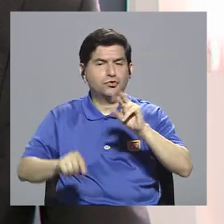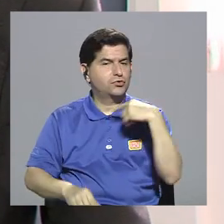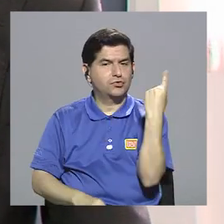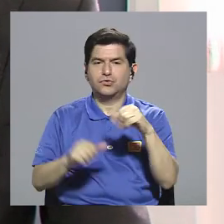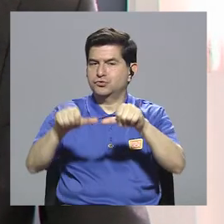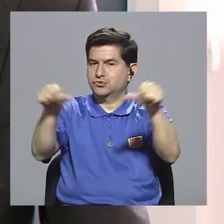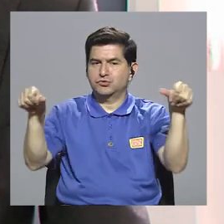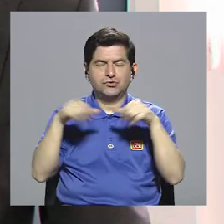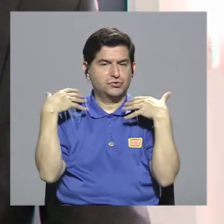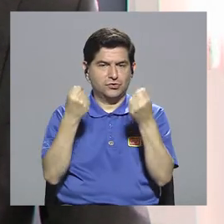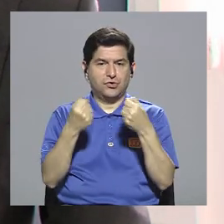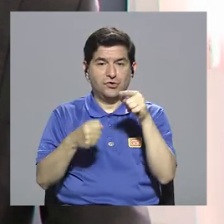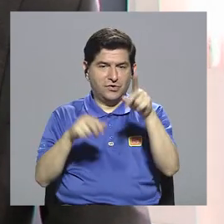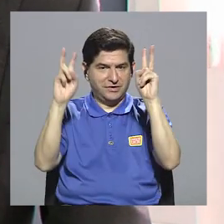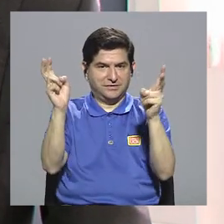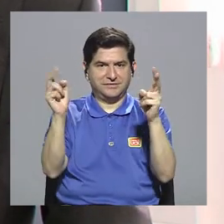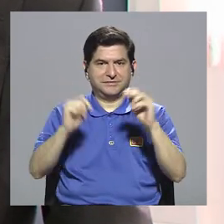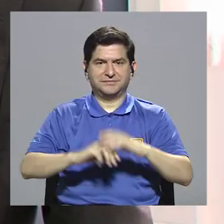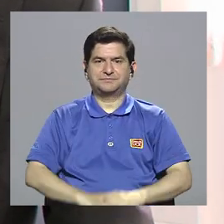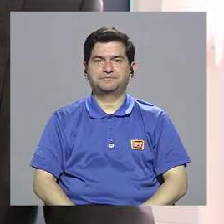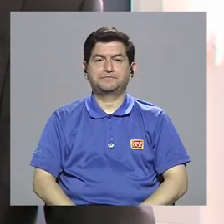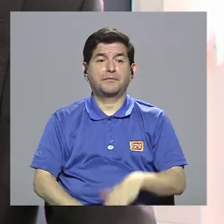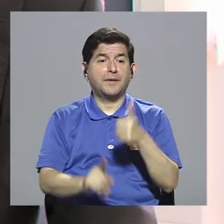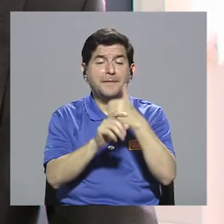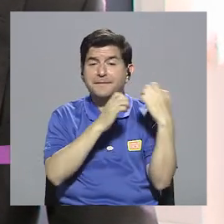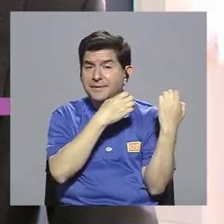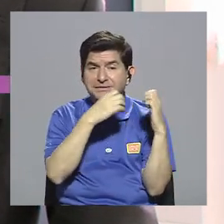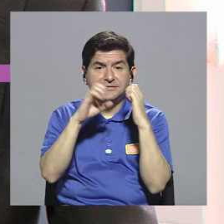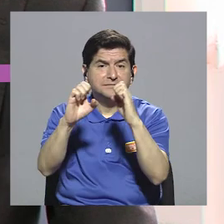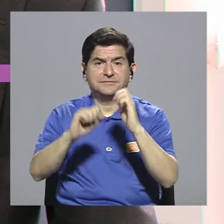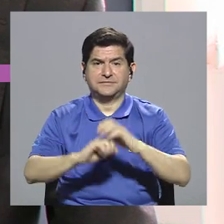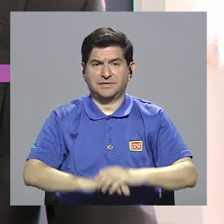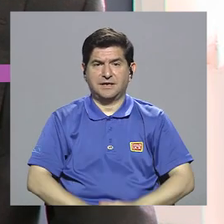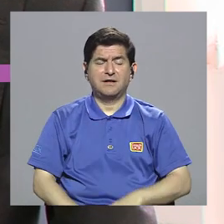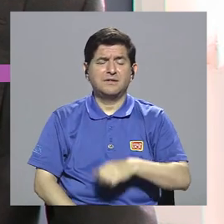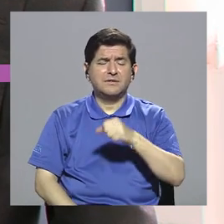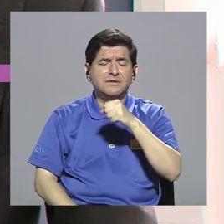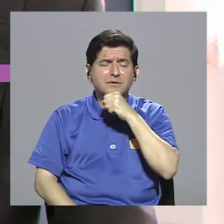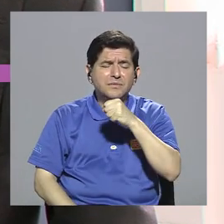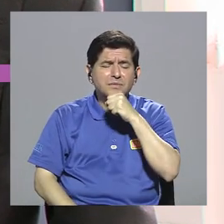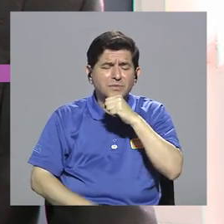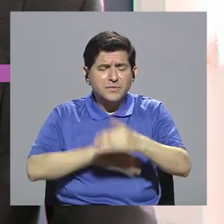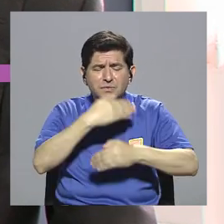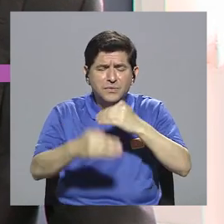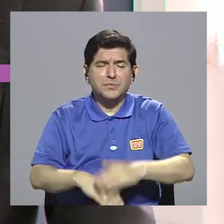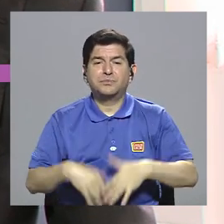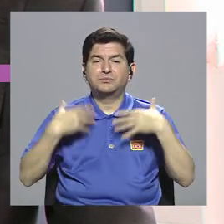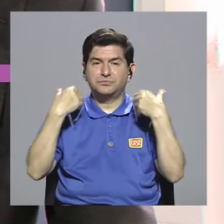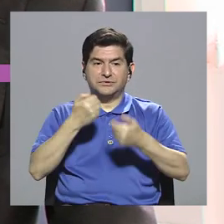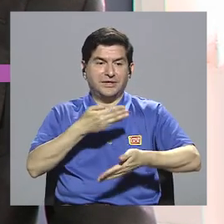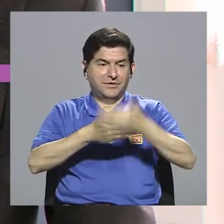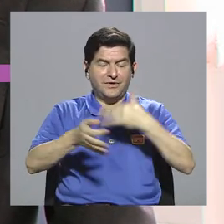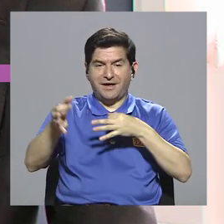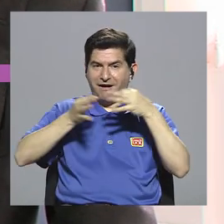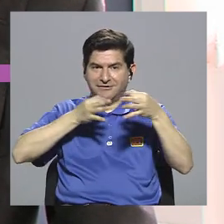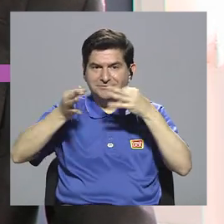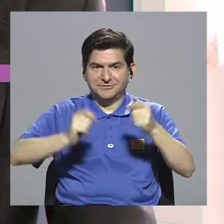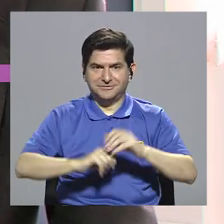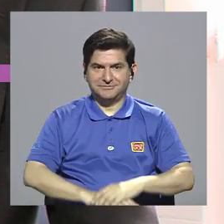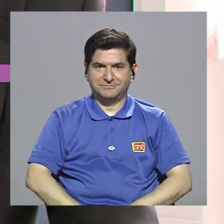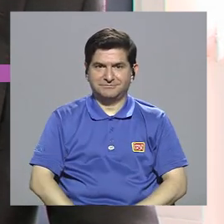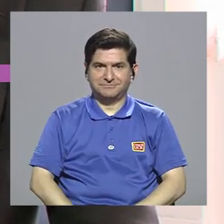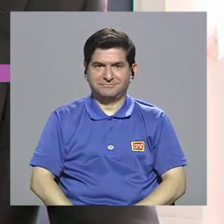salud sobre todo en temas de este tipo la misma estrategia de envejecimiento saludable que mencionamos anteriormente